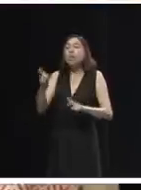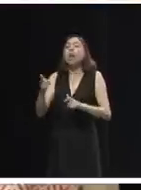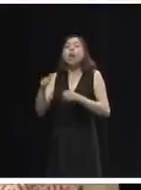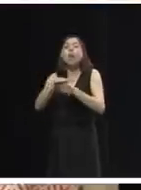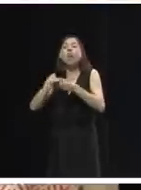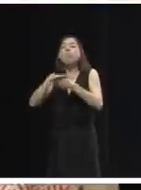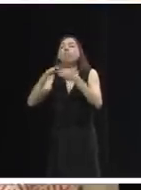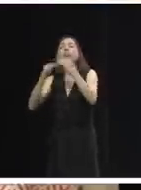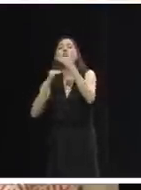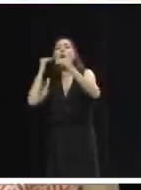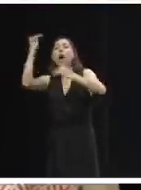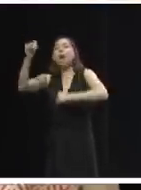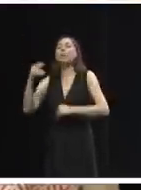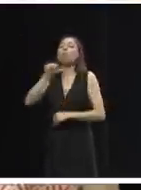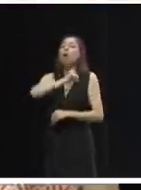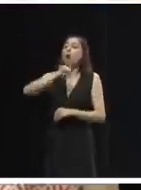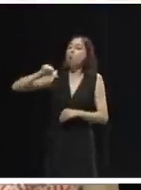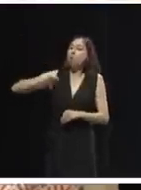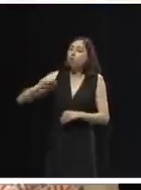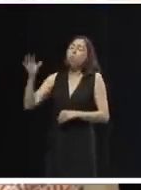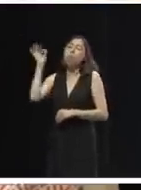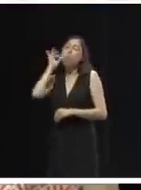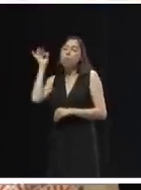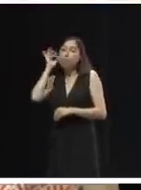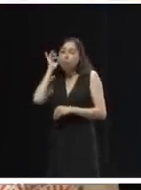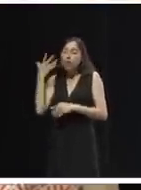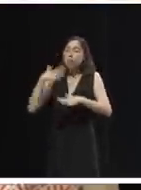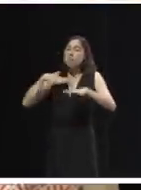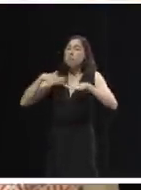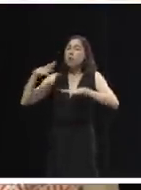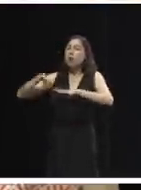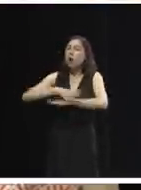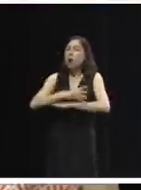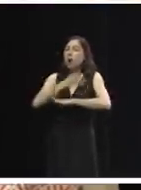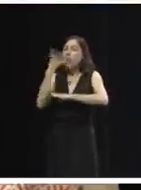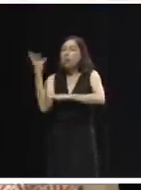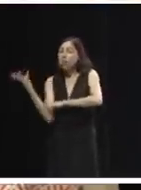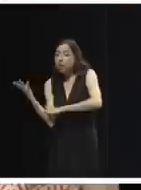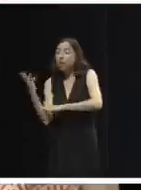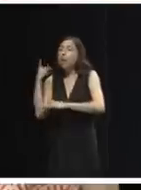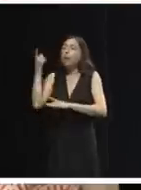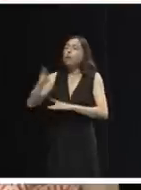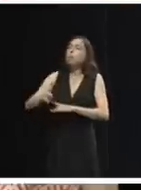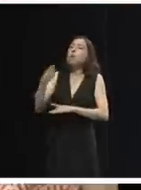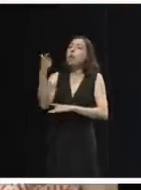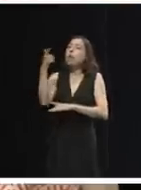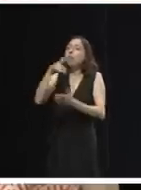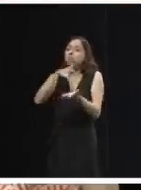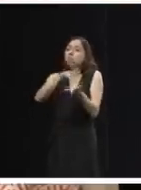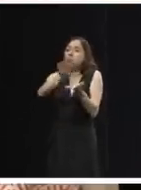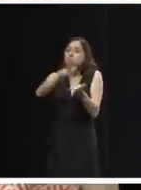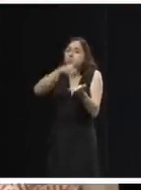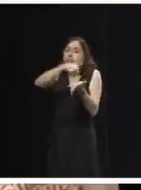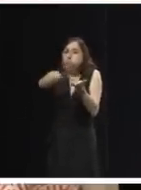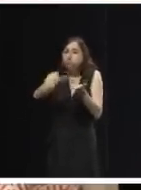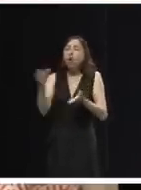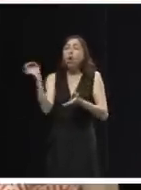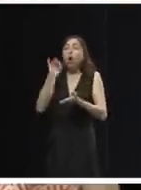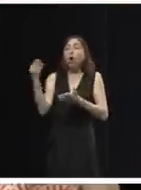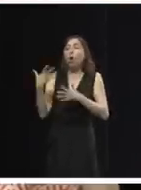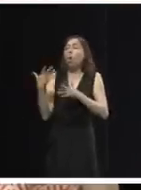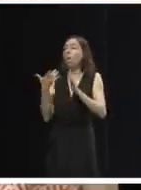hartos, la de los autónomos y mujeres, la del movimiento LGTBI, la de los despedidos o precarizados en los procesos